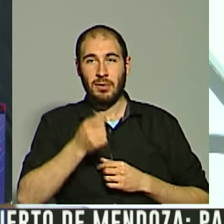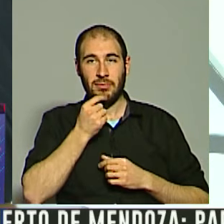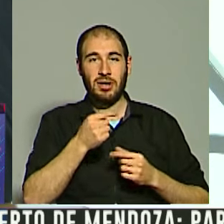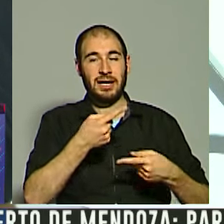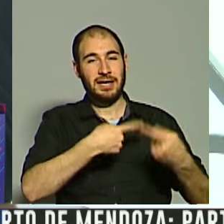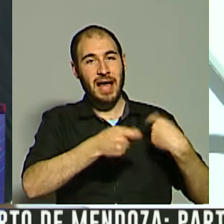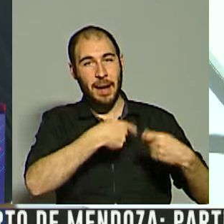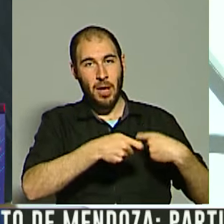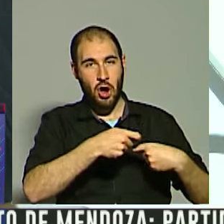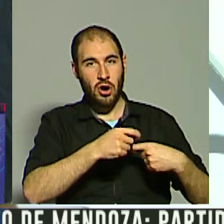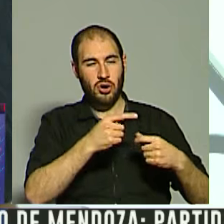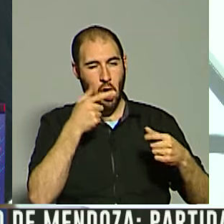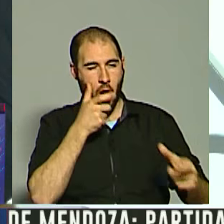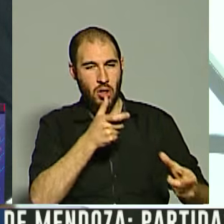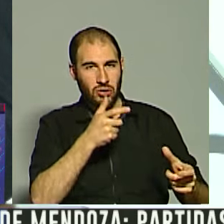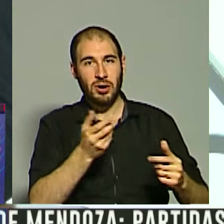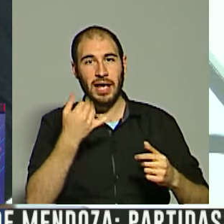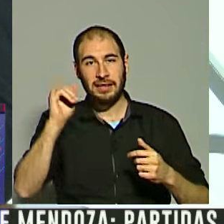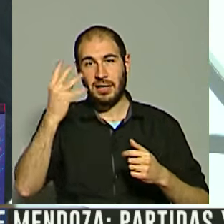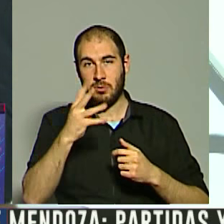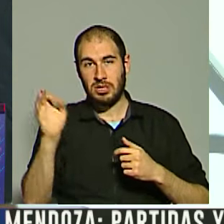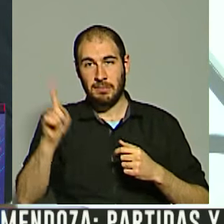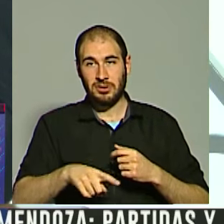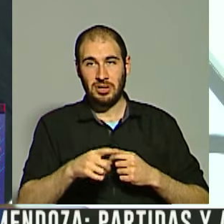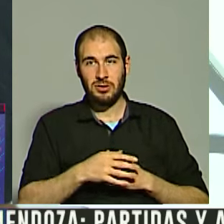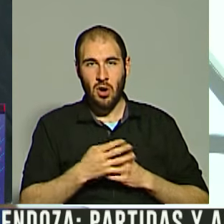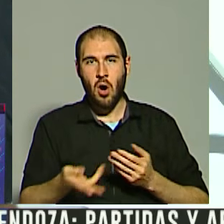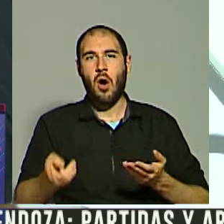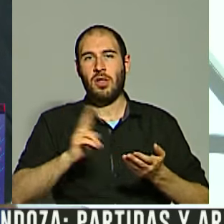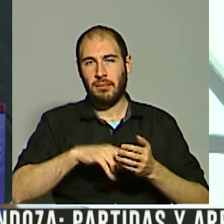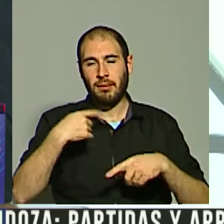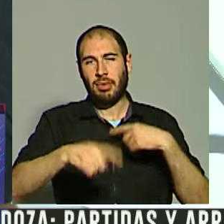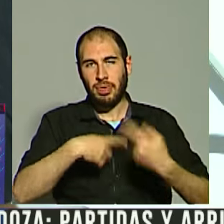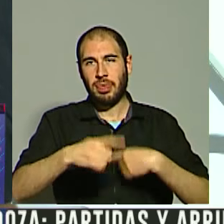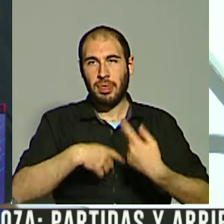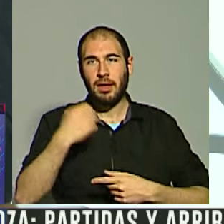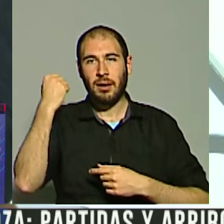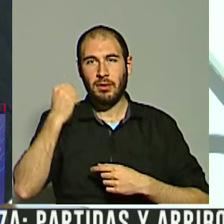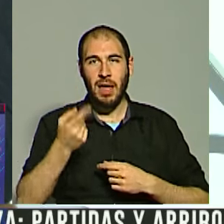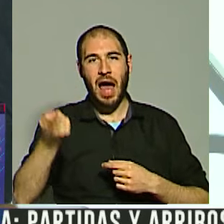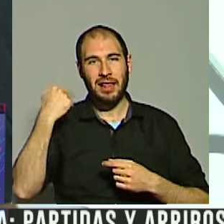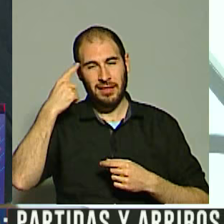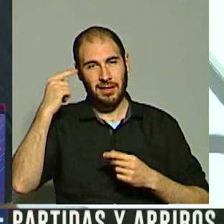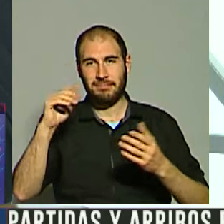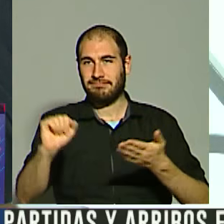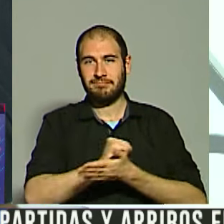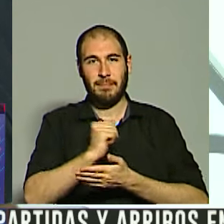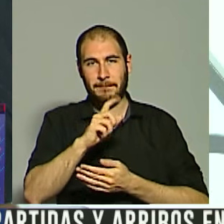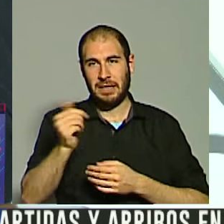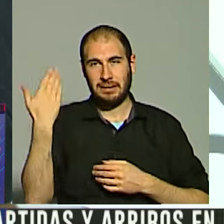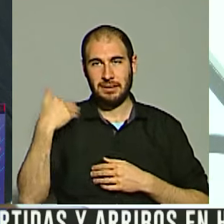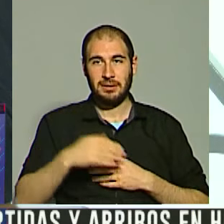de cambio relativamente controlado y una tasa del 40%, vuelve esta bicicleta financiera que creíamos haber olvidado en los últimos